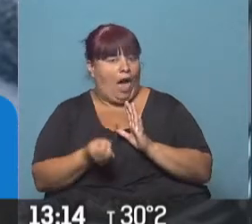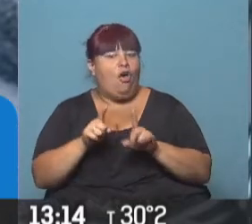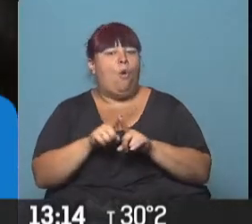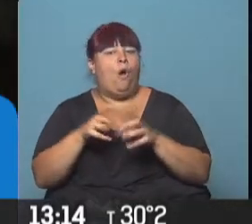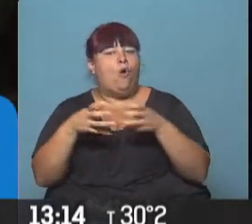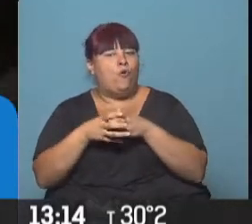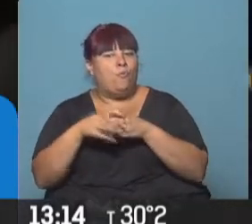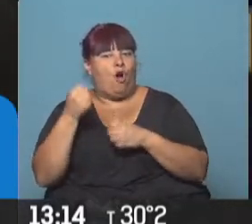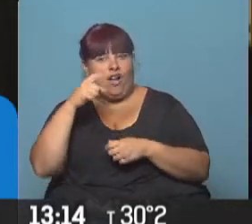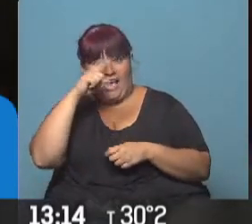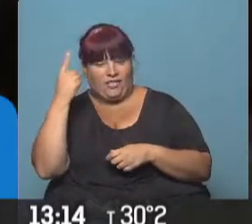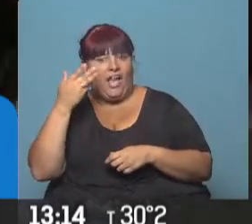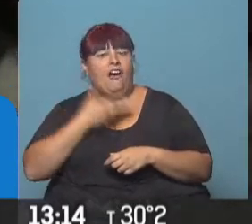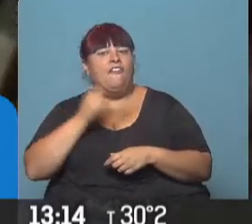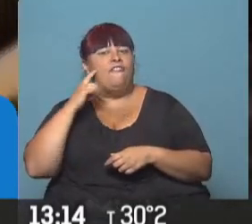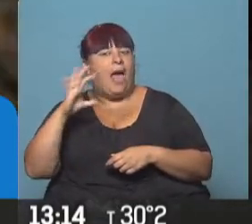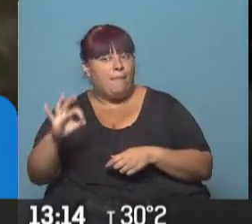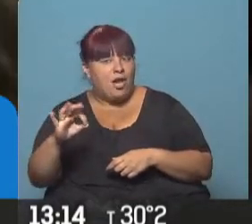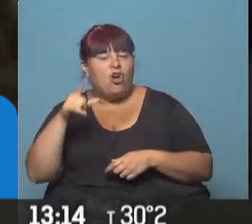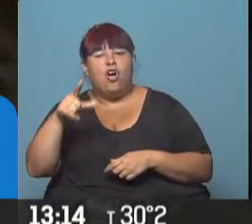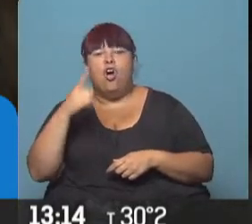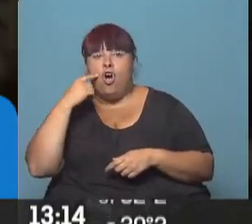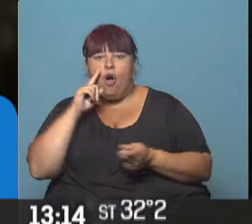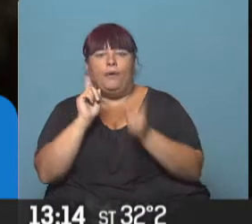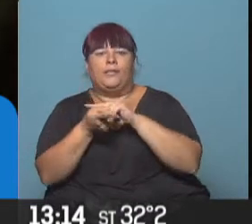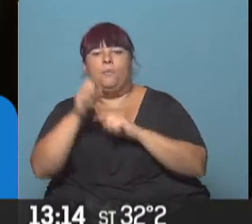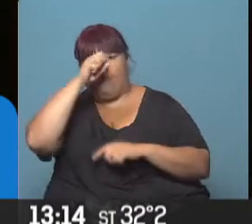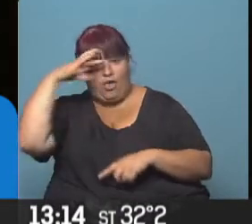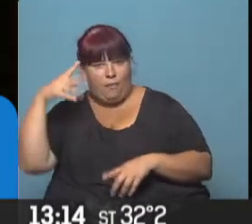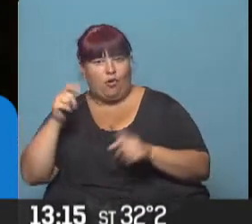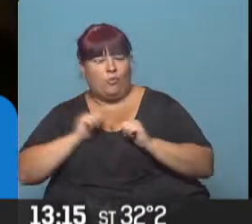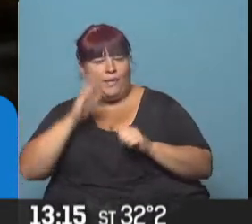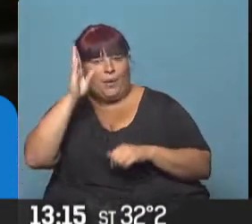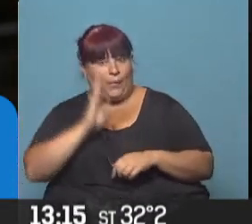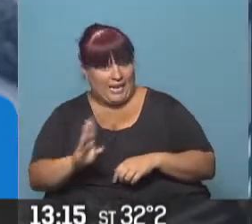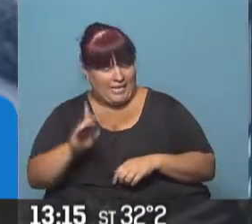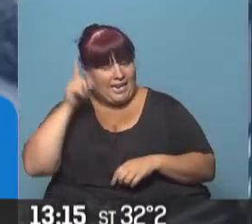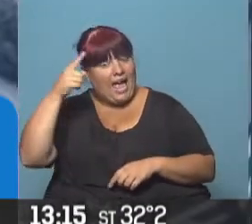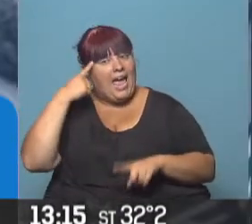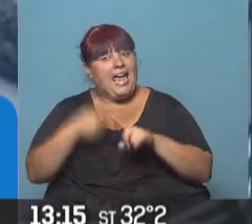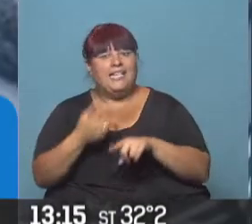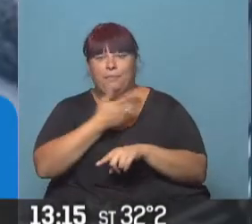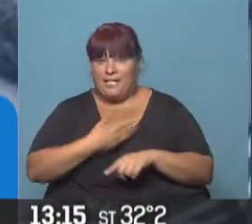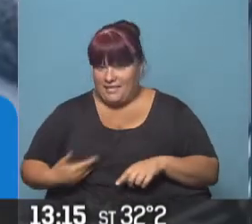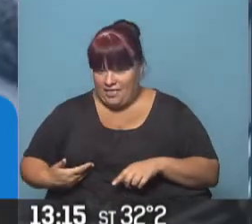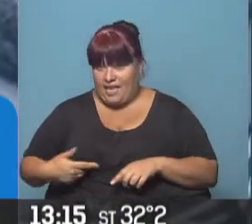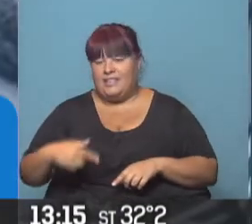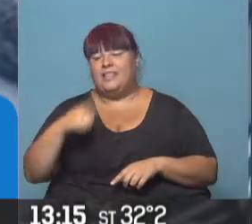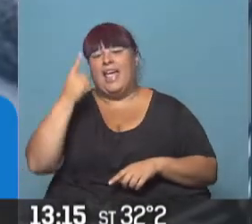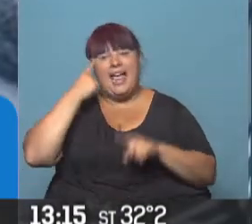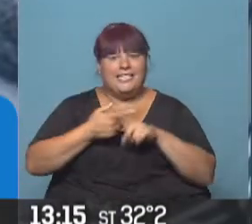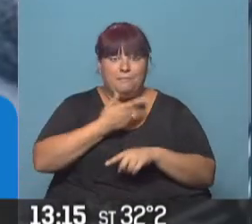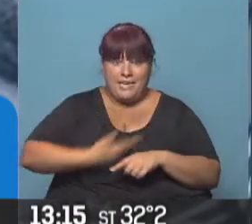del Partido Nacionalista Flamenco en el que Comín reemplazó a Puigdemont en Bélgica, donde el expresidente y el exministro